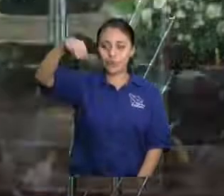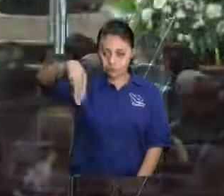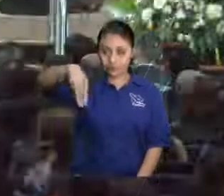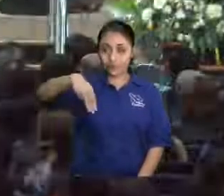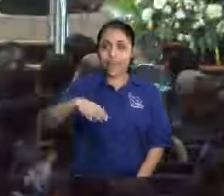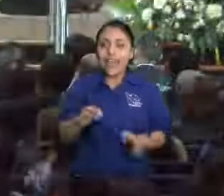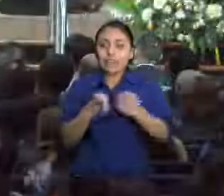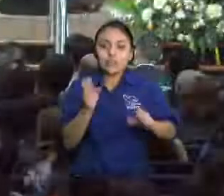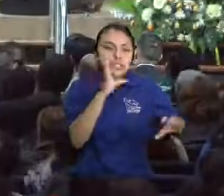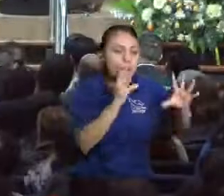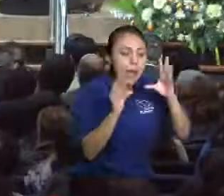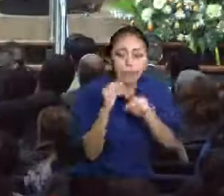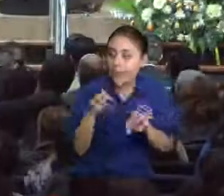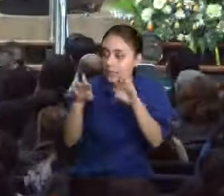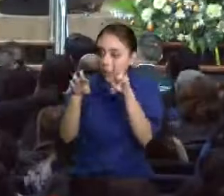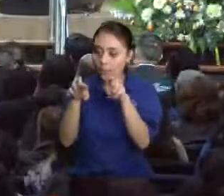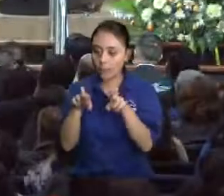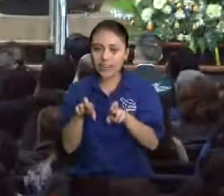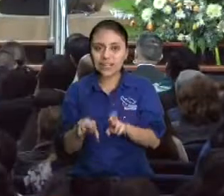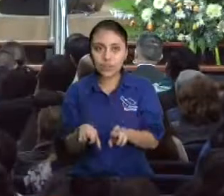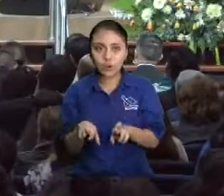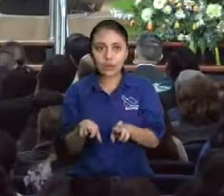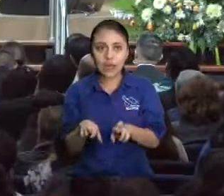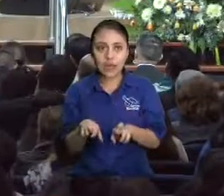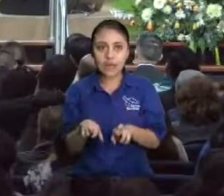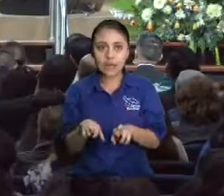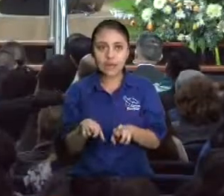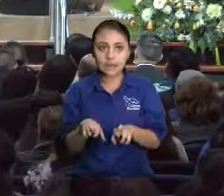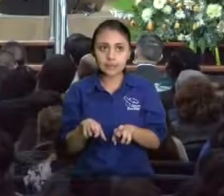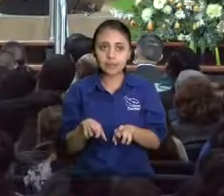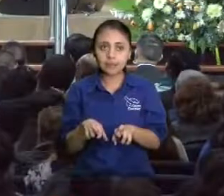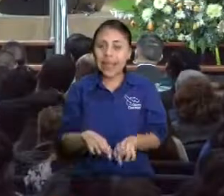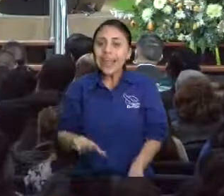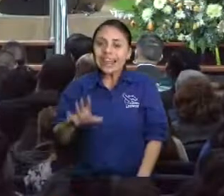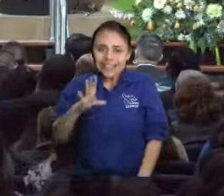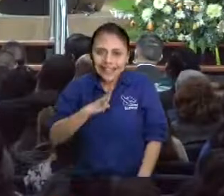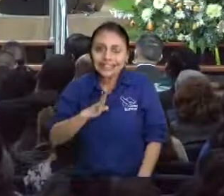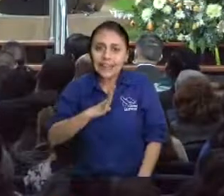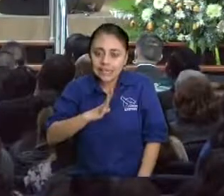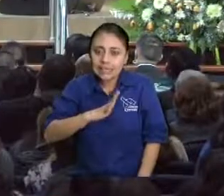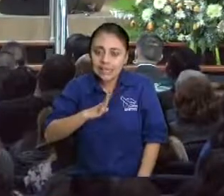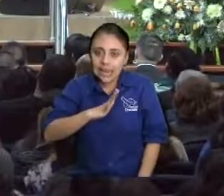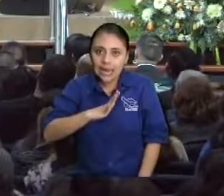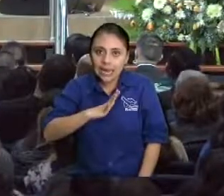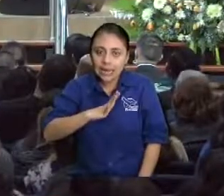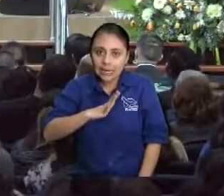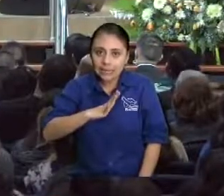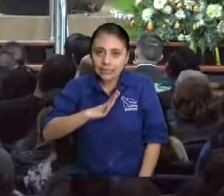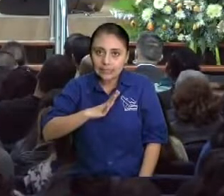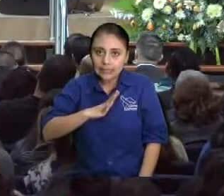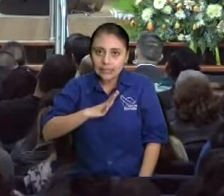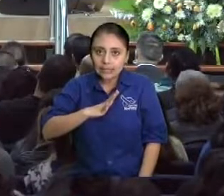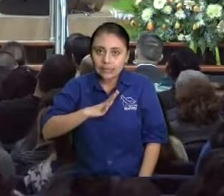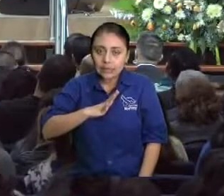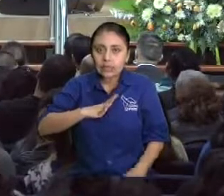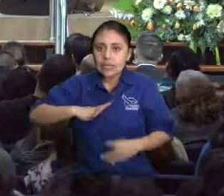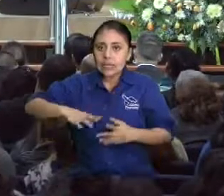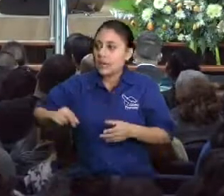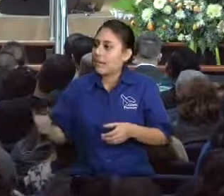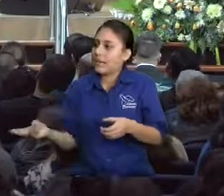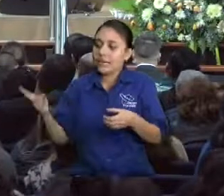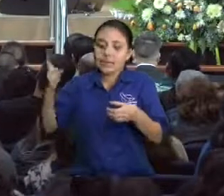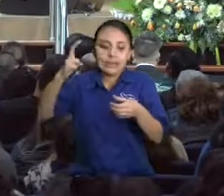es de un personaje que probó los poderes del siglo venidero. Fue participante del